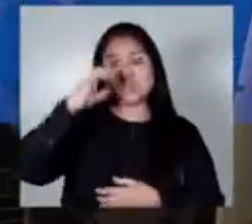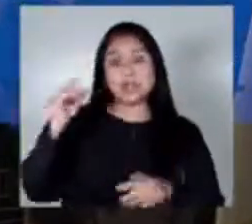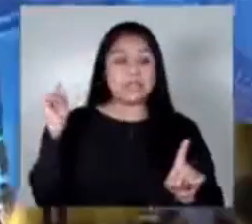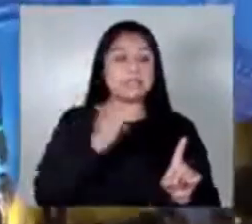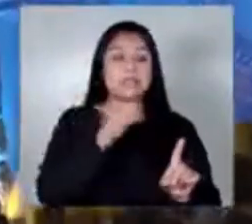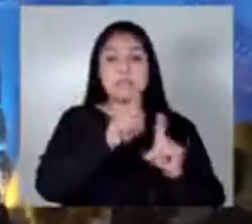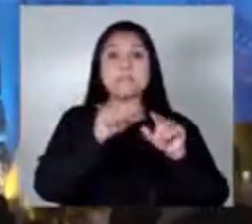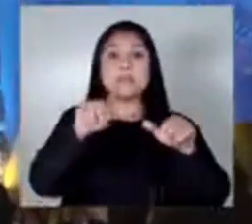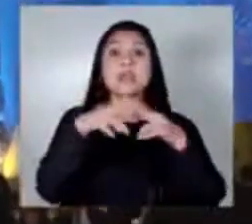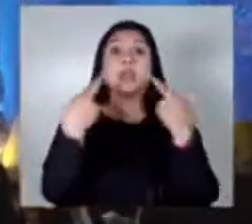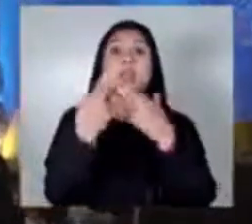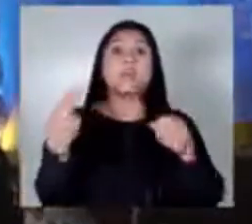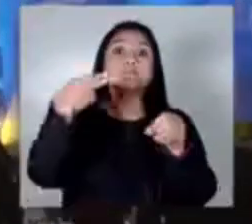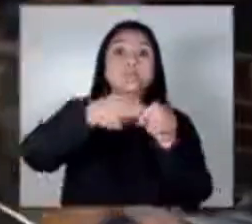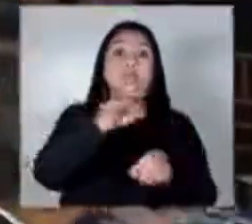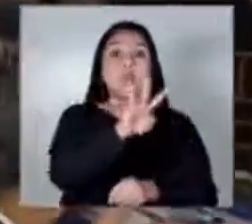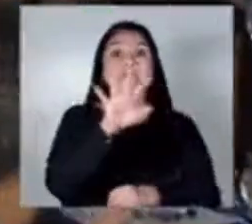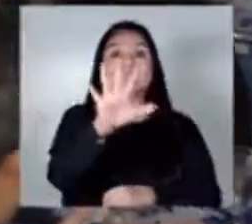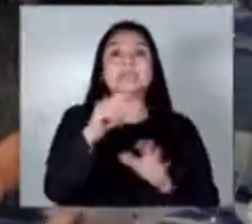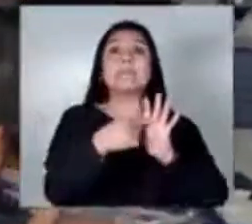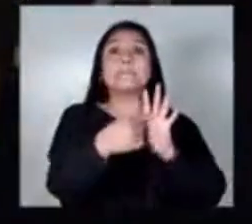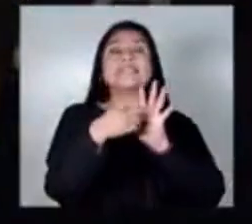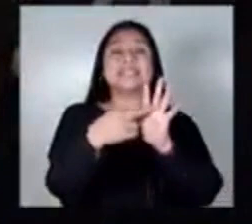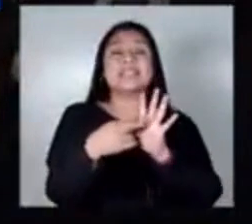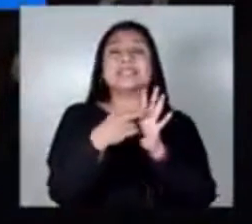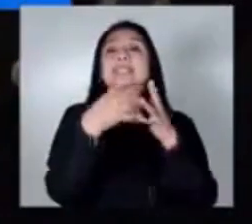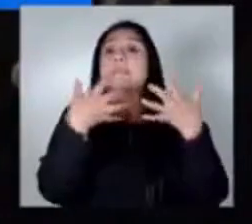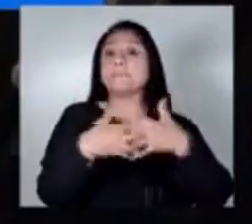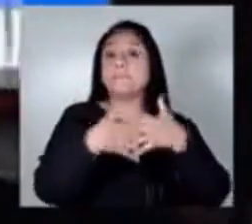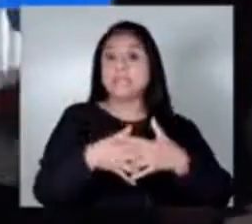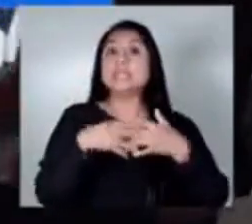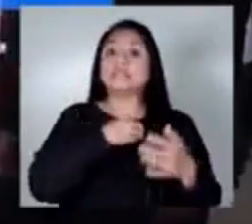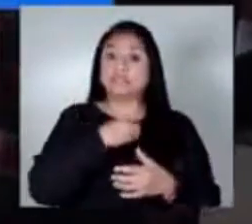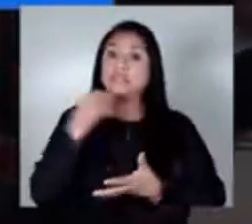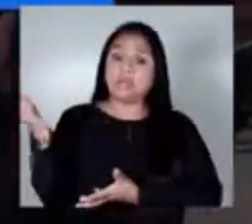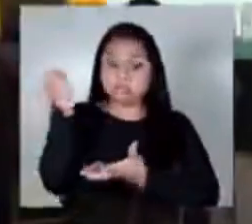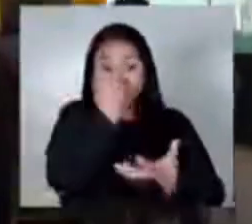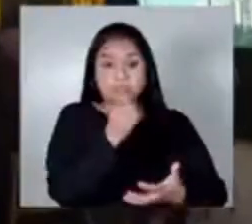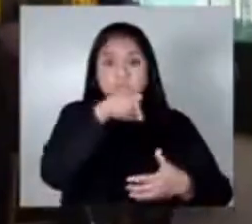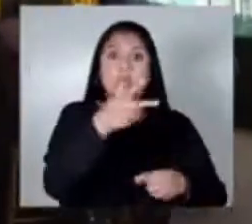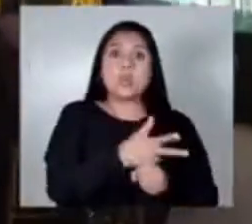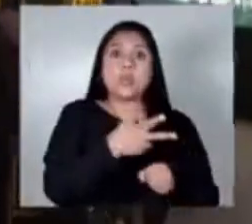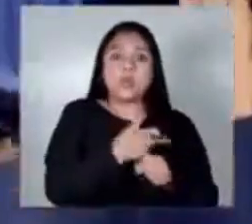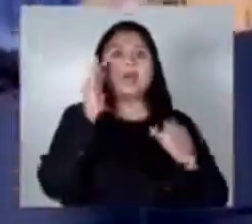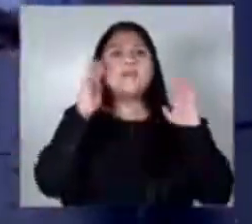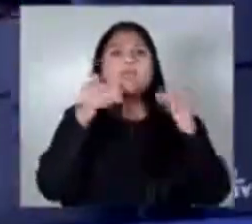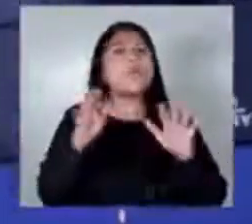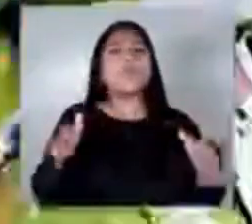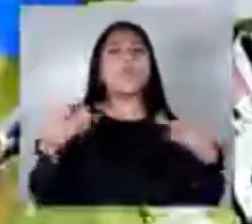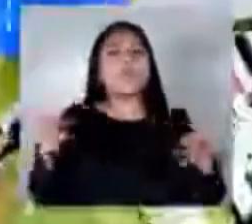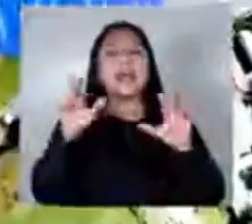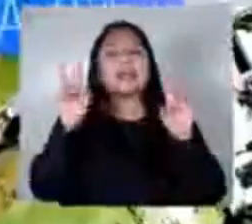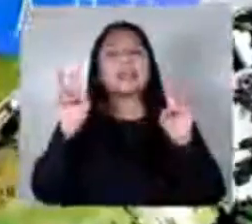extranjeras directas. La cita a la que asistieron 45 representantes de empresas con planes de invertir en Guatemala estuvo enfocada en